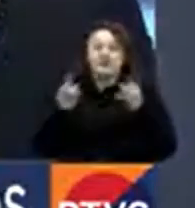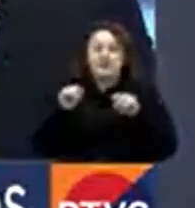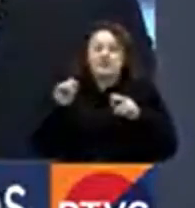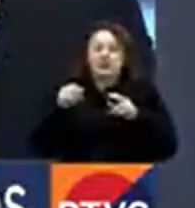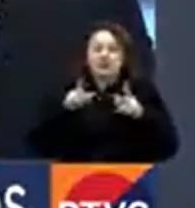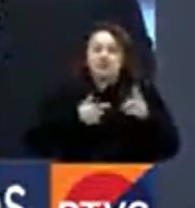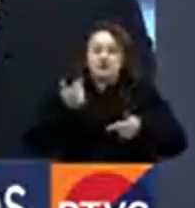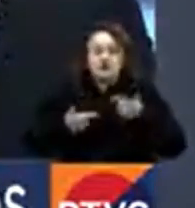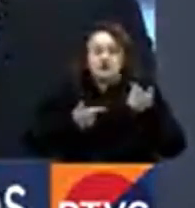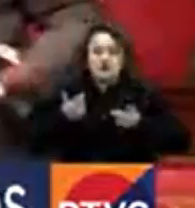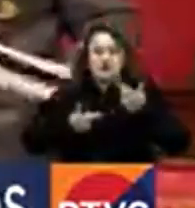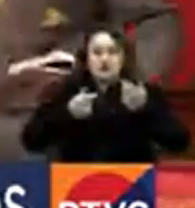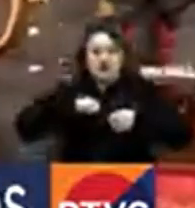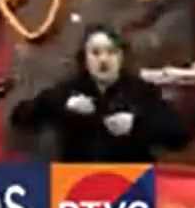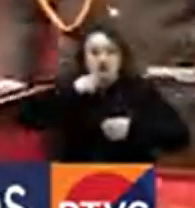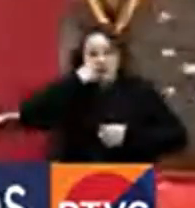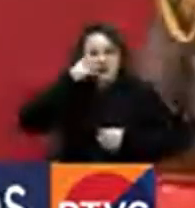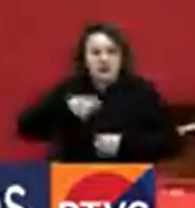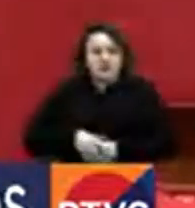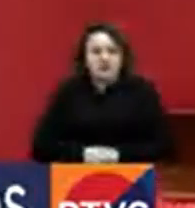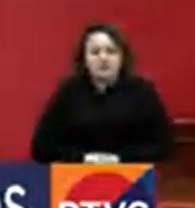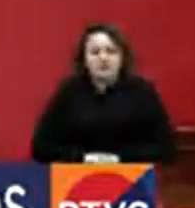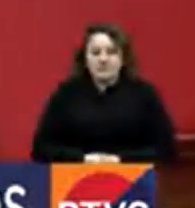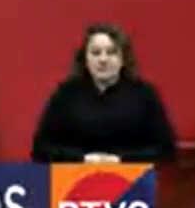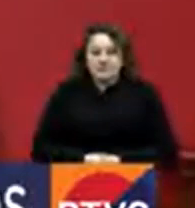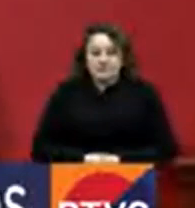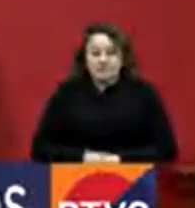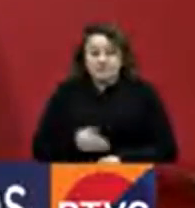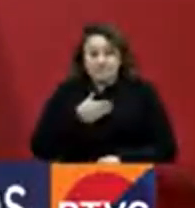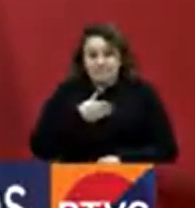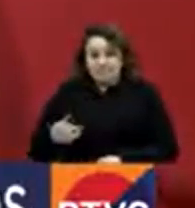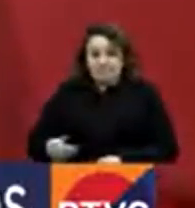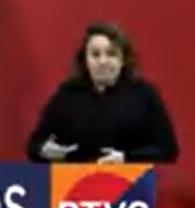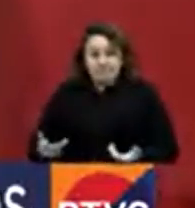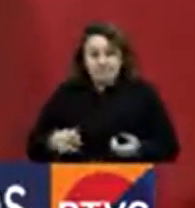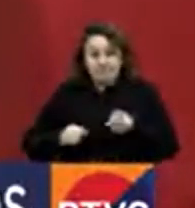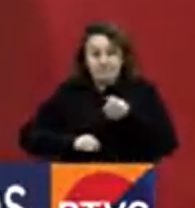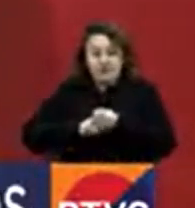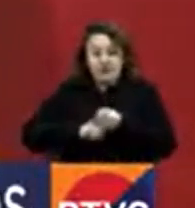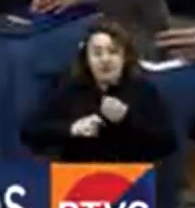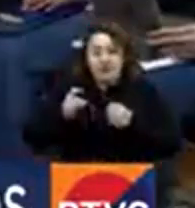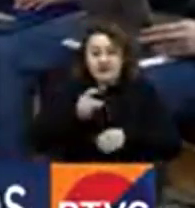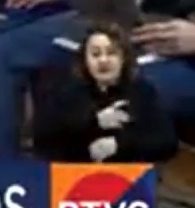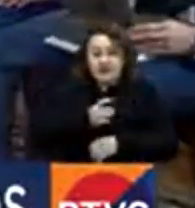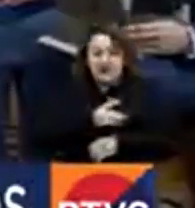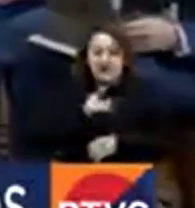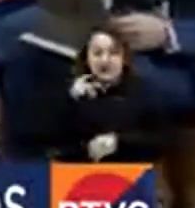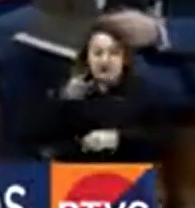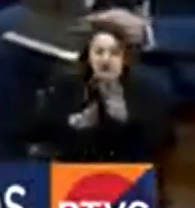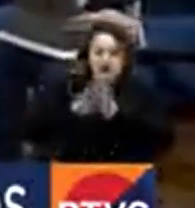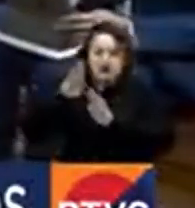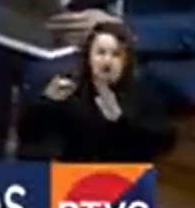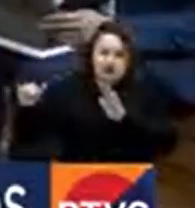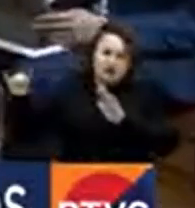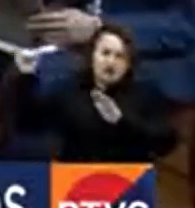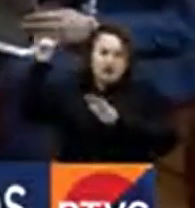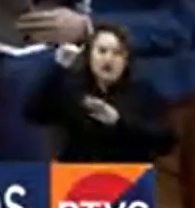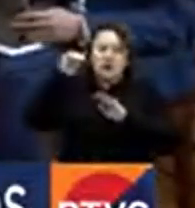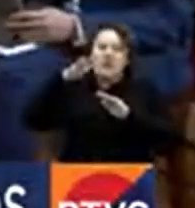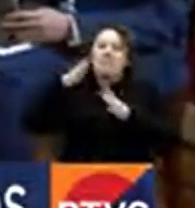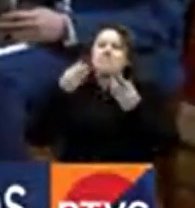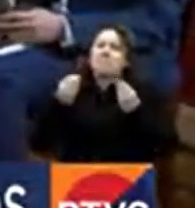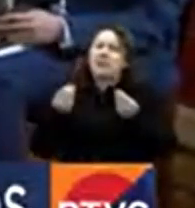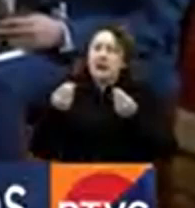humanos. El presidente Gustavo Petro pidió apoyo a Chile en el desarrollo aeroespacial como una de las herramientas para aclarar